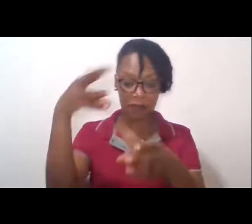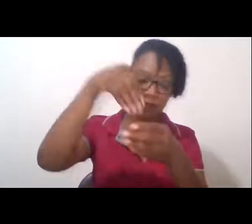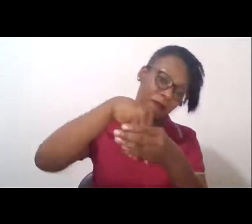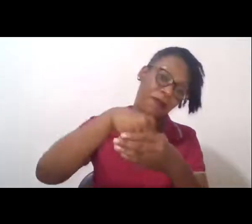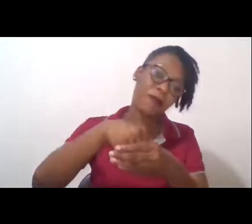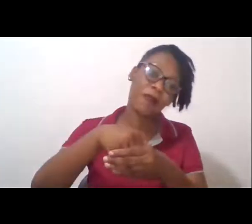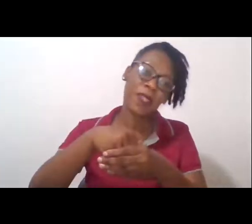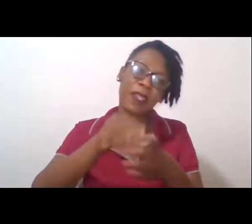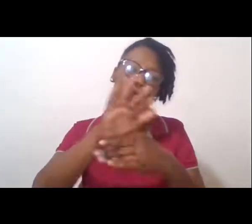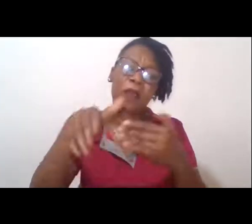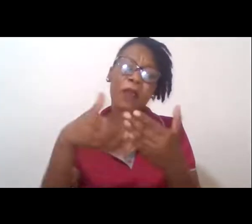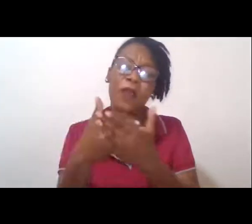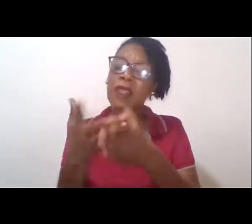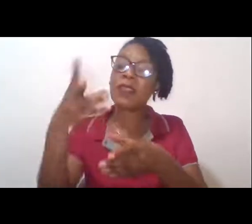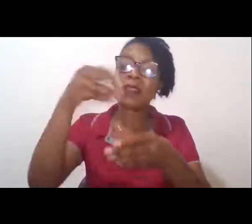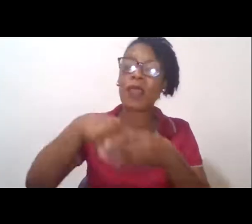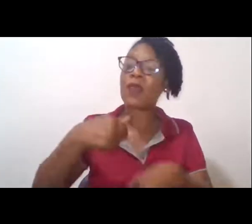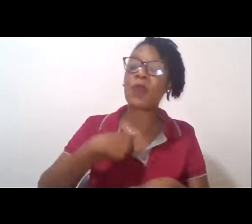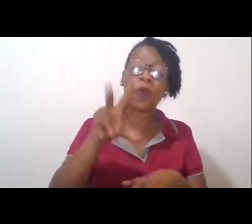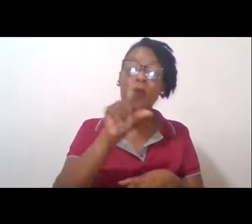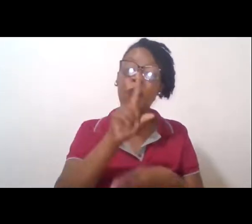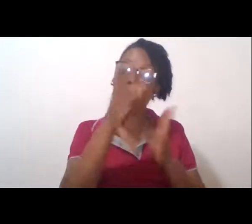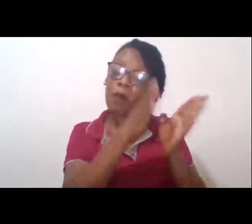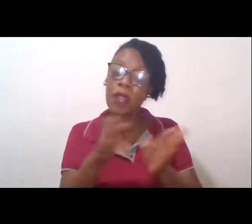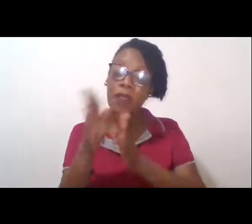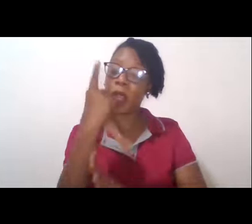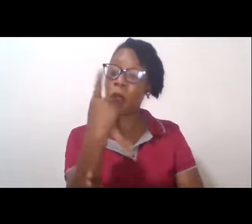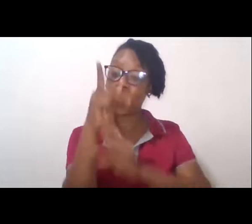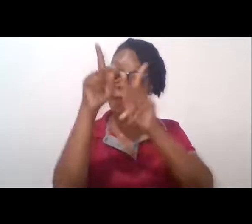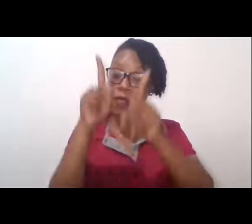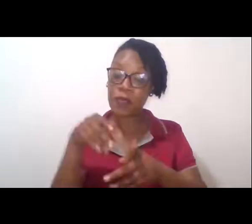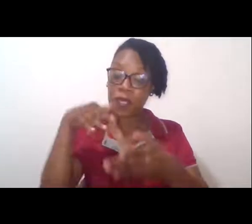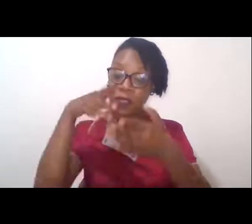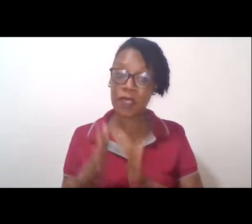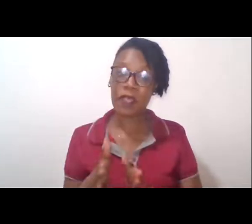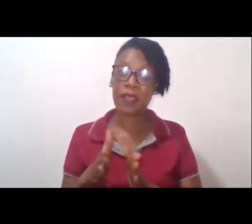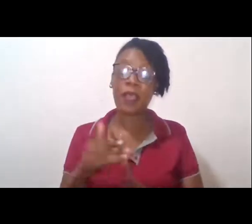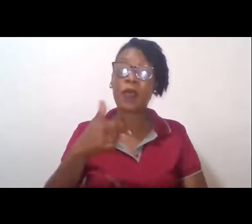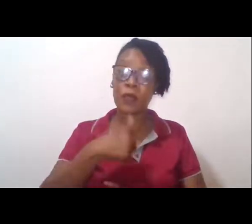ser inclusivas. Yo no planeo una estrategia para una persona estudiante.